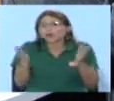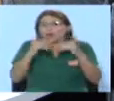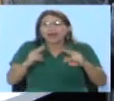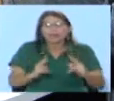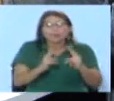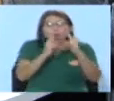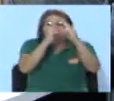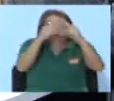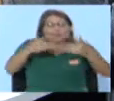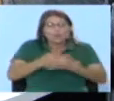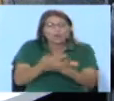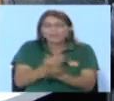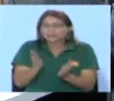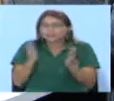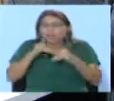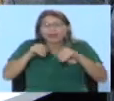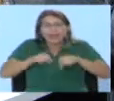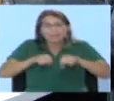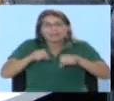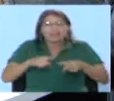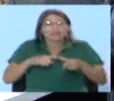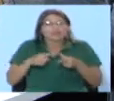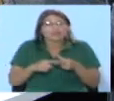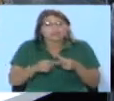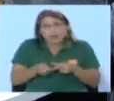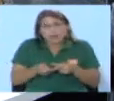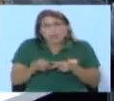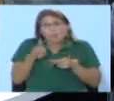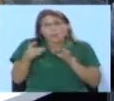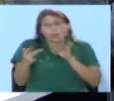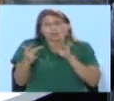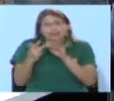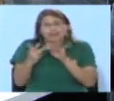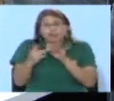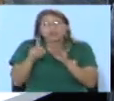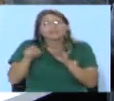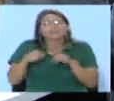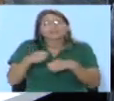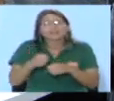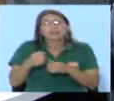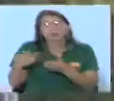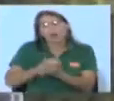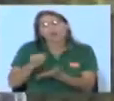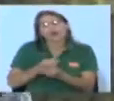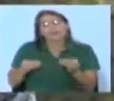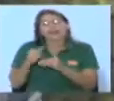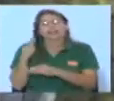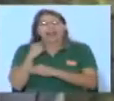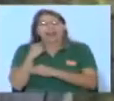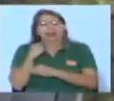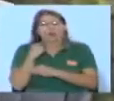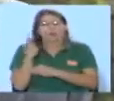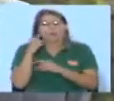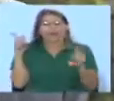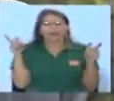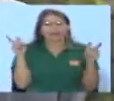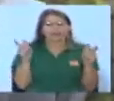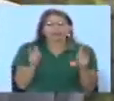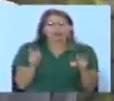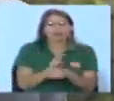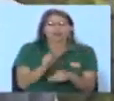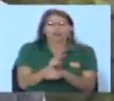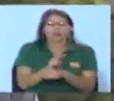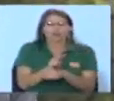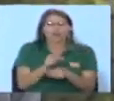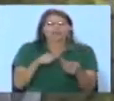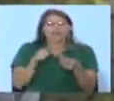capacidad, y entonces claro, tengo poco espectro, ¿qué tengo que hacer? Cobrar más caro para disminuir el consumo. Eso va directamente proporcional a la